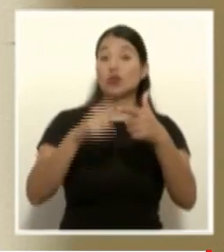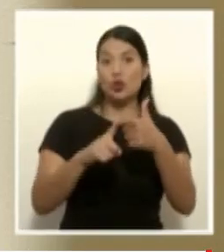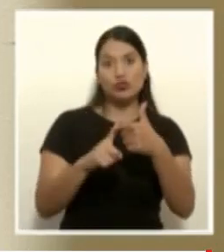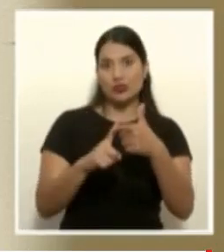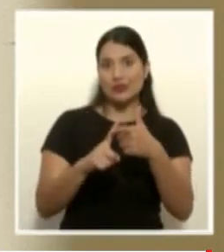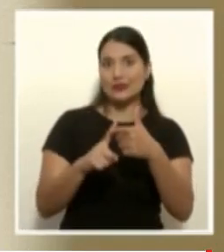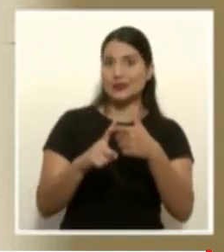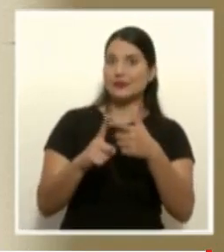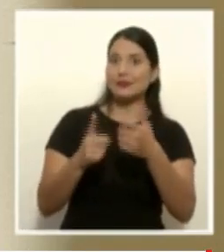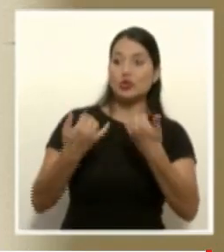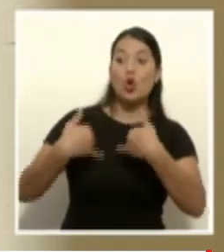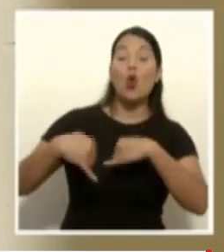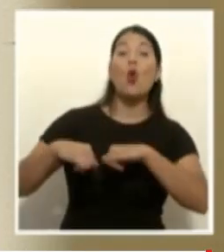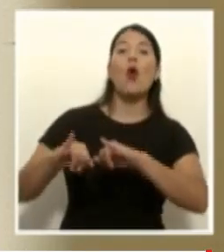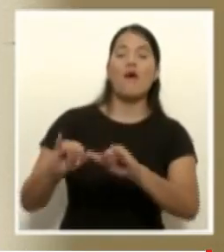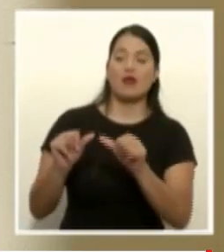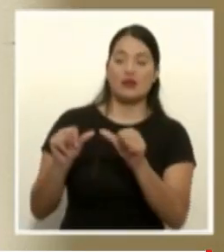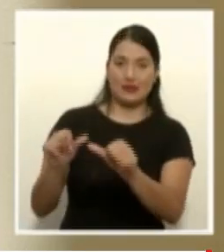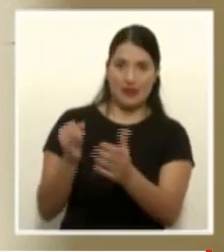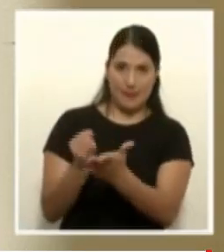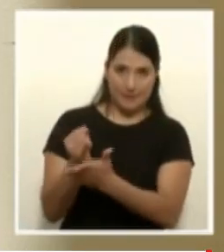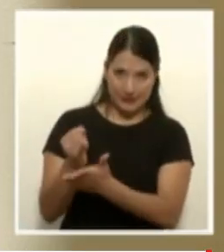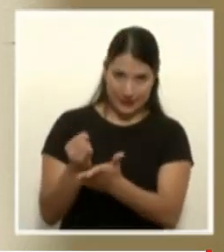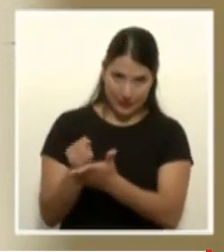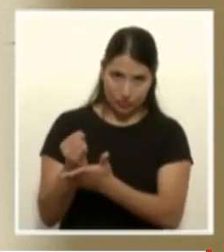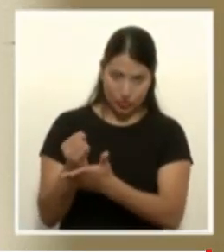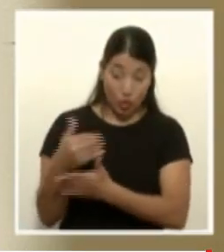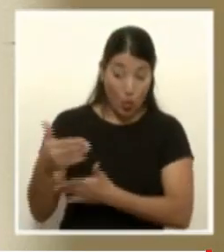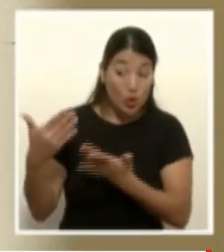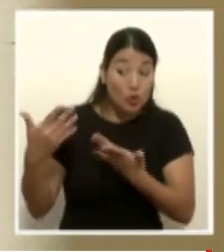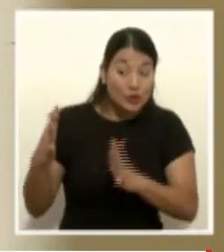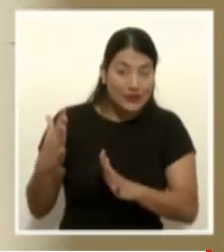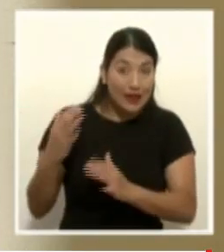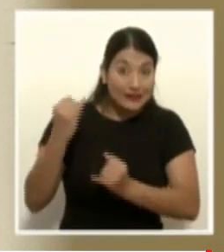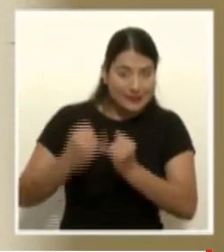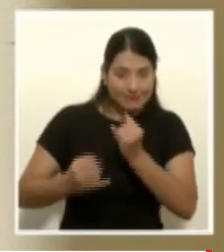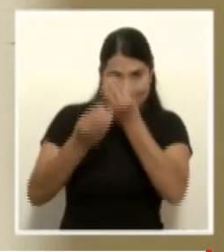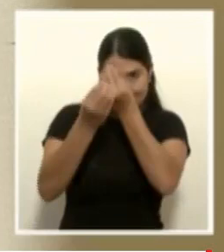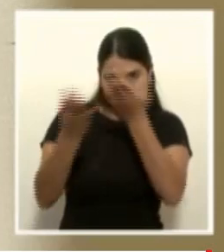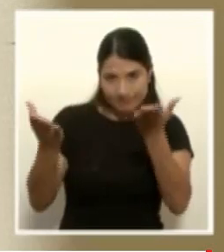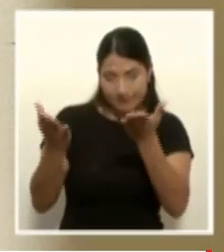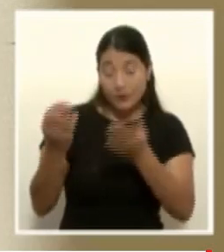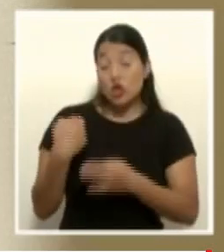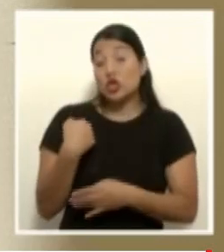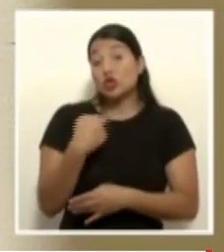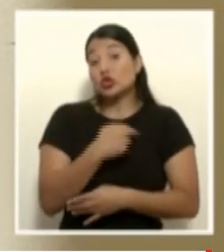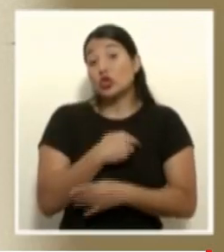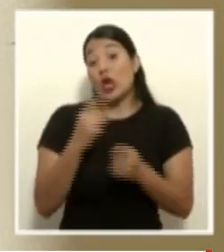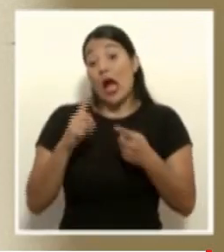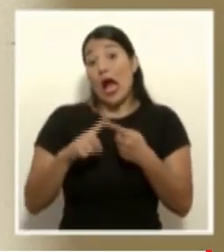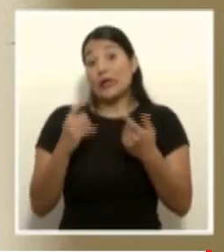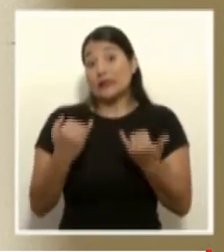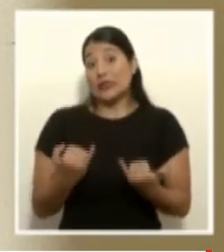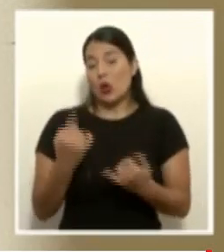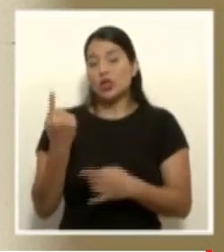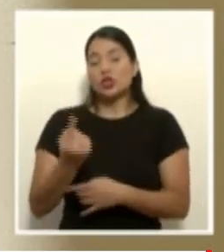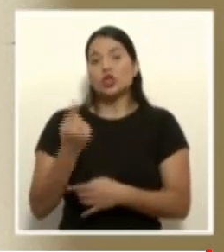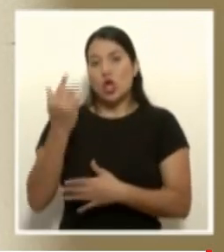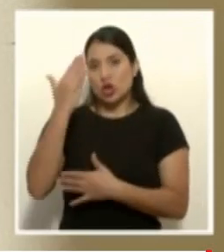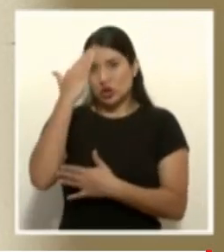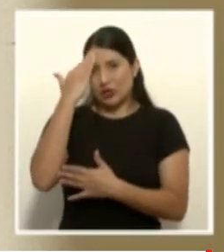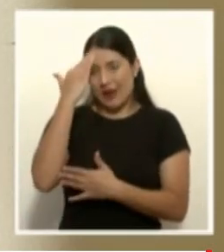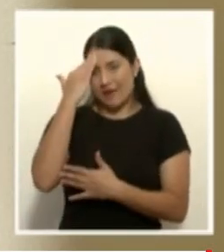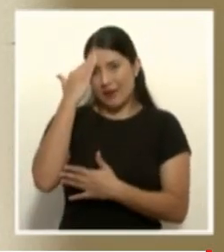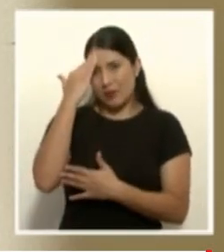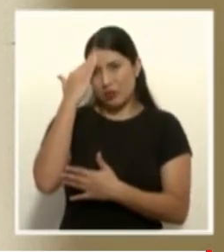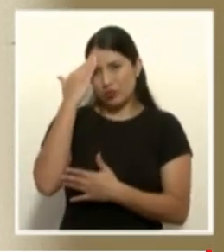apenas tengamos resultados de eso. Lo que sabemos como mínimo es que estaban mal,